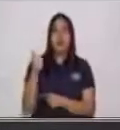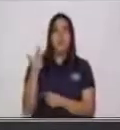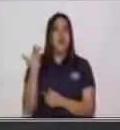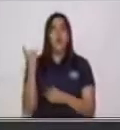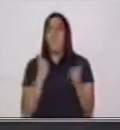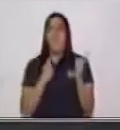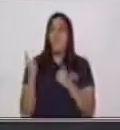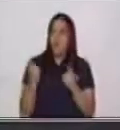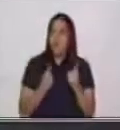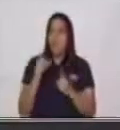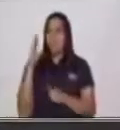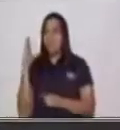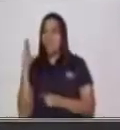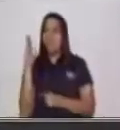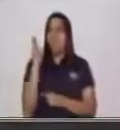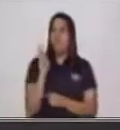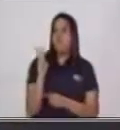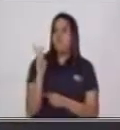V?